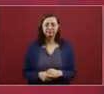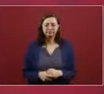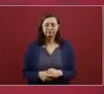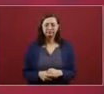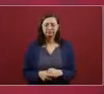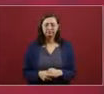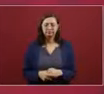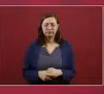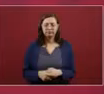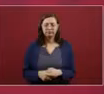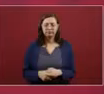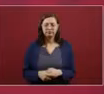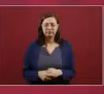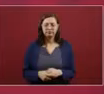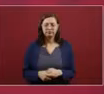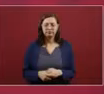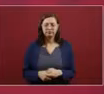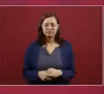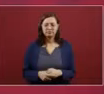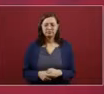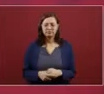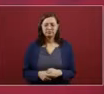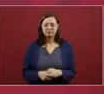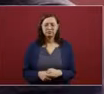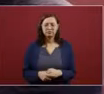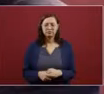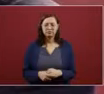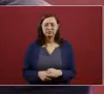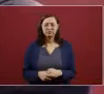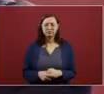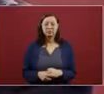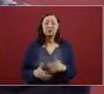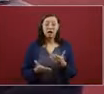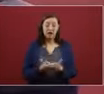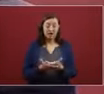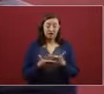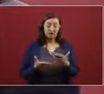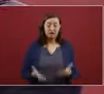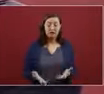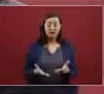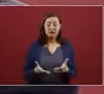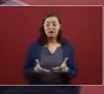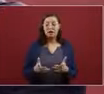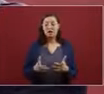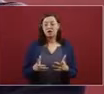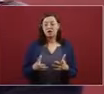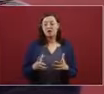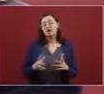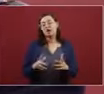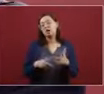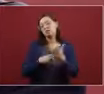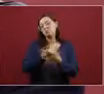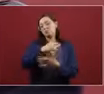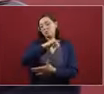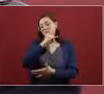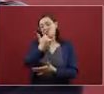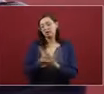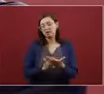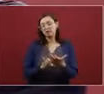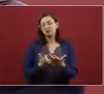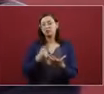está terminando de definir el proyecto para integrar a todos los medios que tienen que ver con el